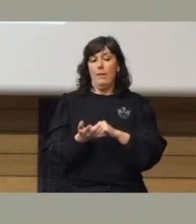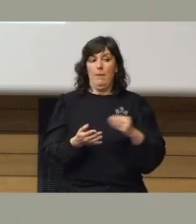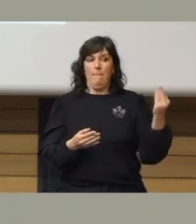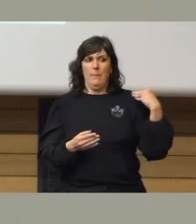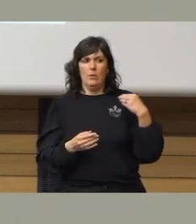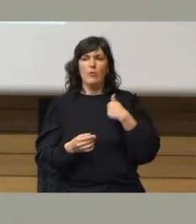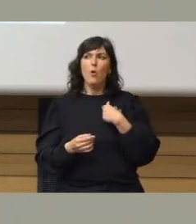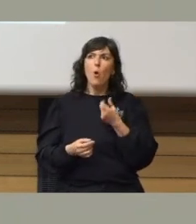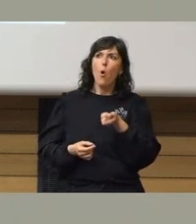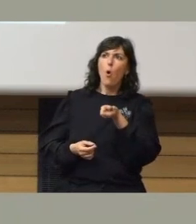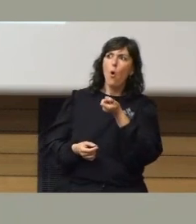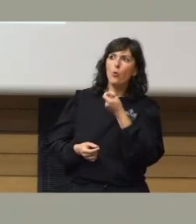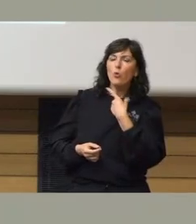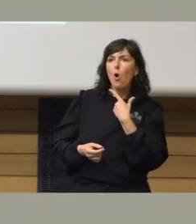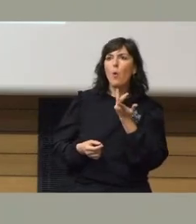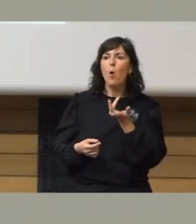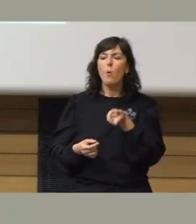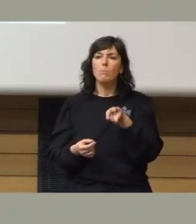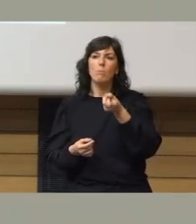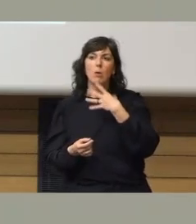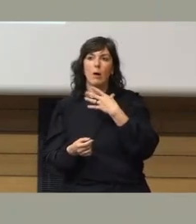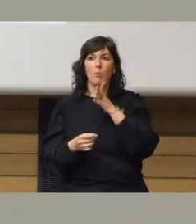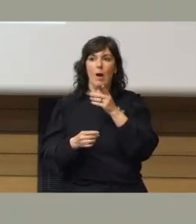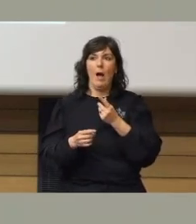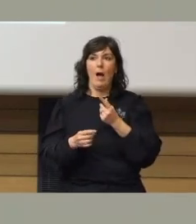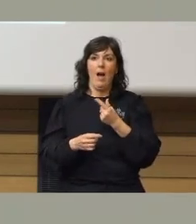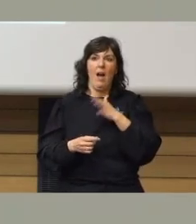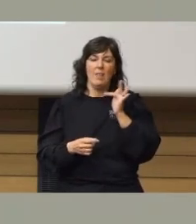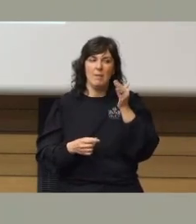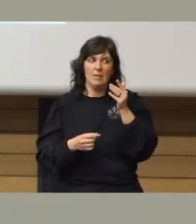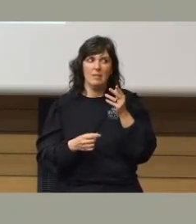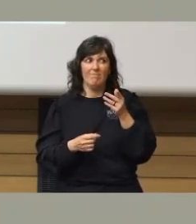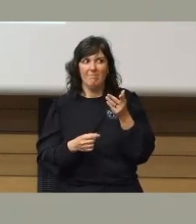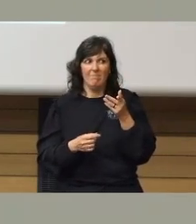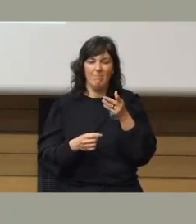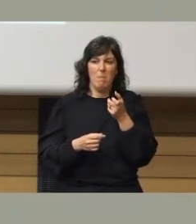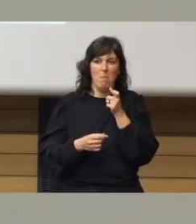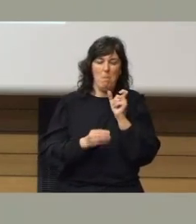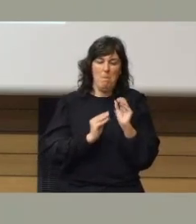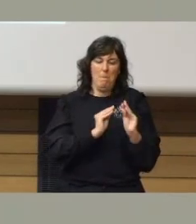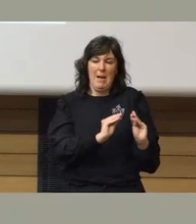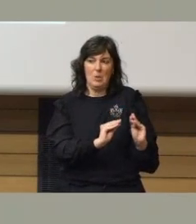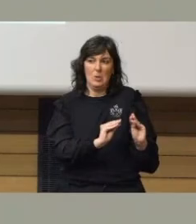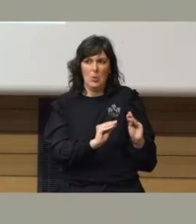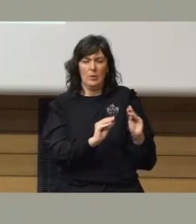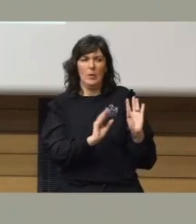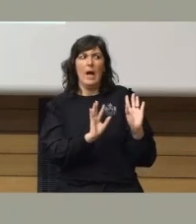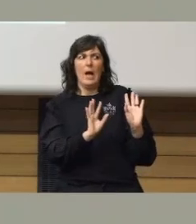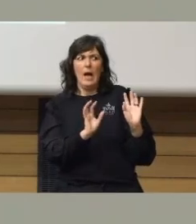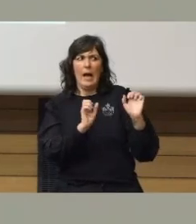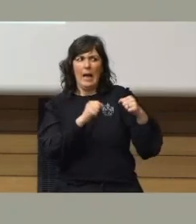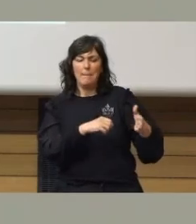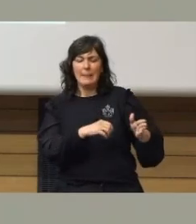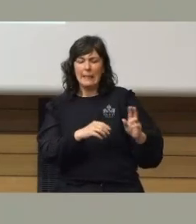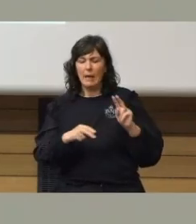porque además te lo dicen en el habla local. Y tú dices, bueno, pues no pasa nada, escucha, te lo miro, tengo una aplicación. Luego os daré, si